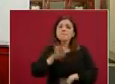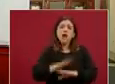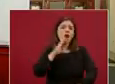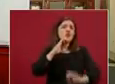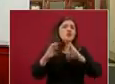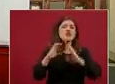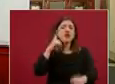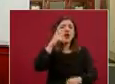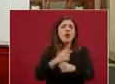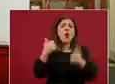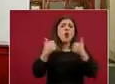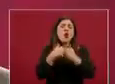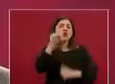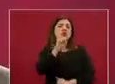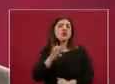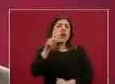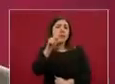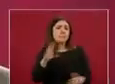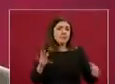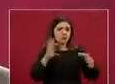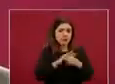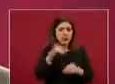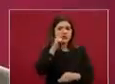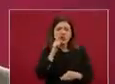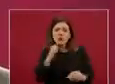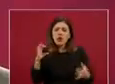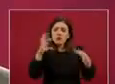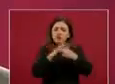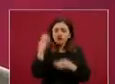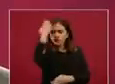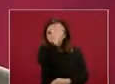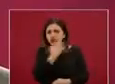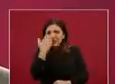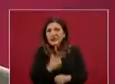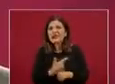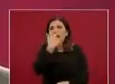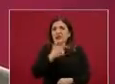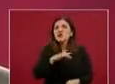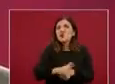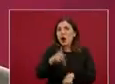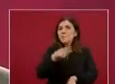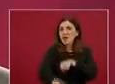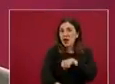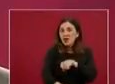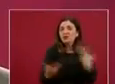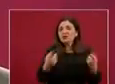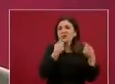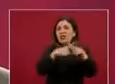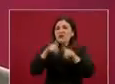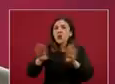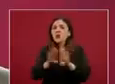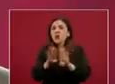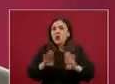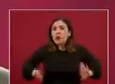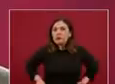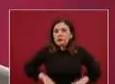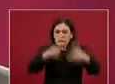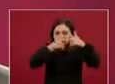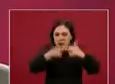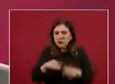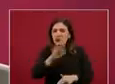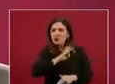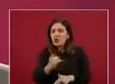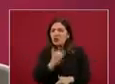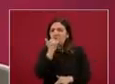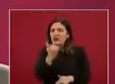con la Secretaría de Educación Pública y analizamos conjuntamente el riesgo epidémico y los distintos modelos matemáticos que